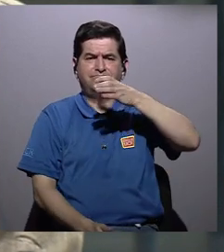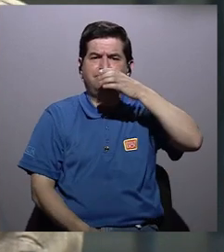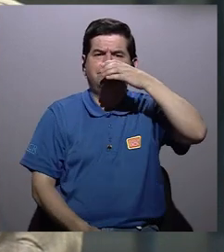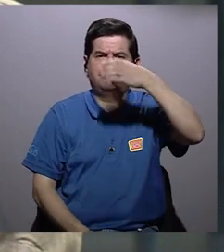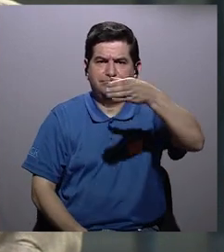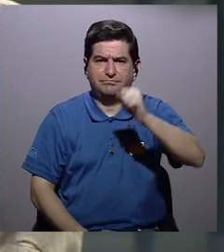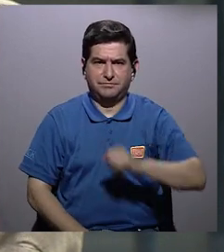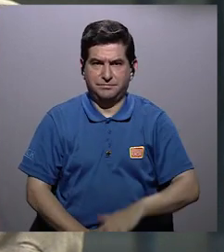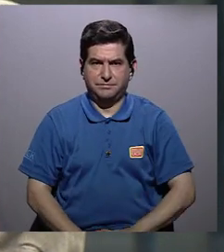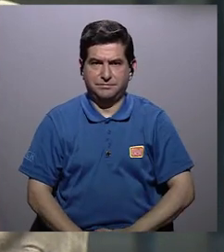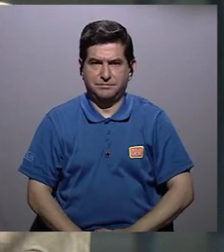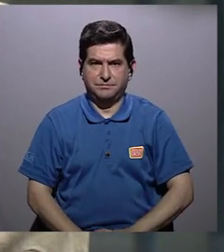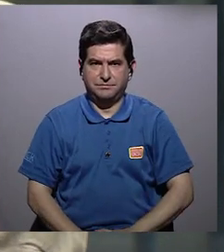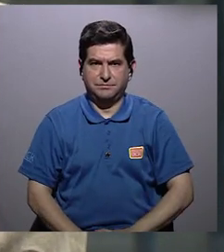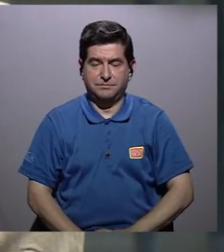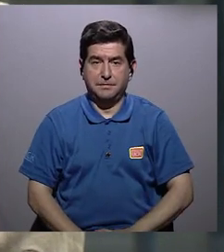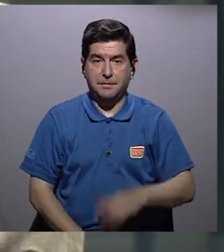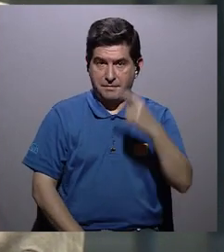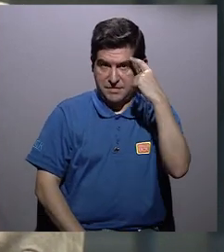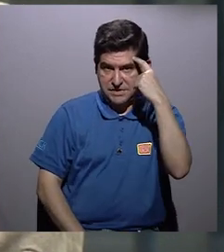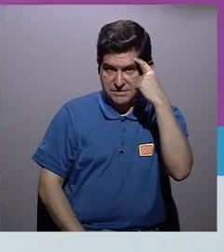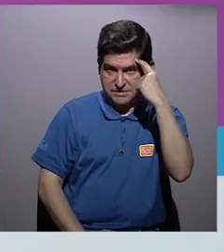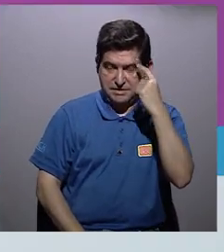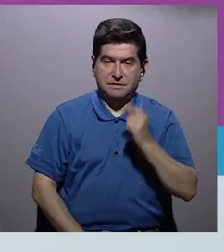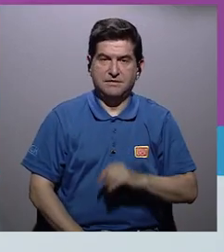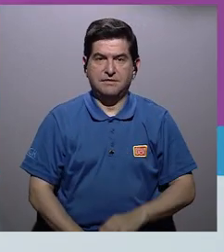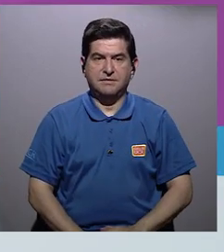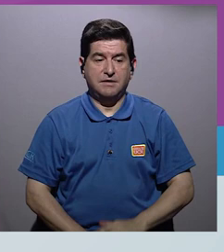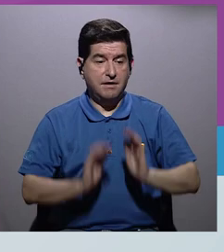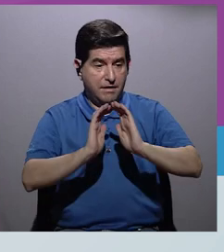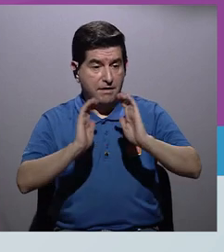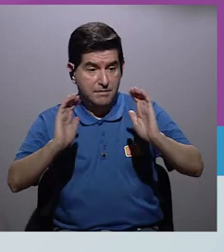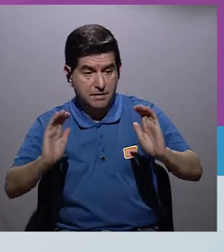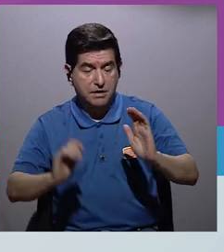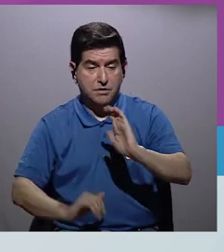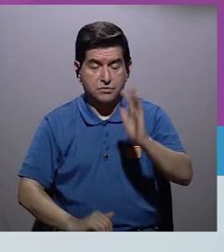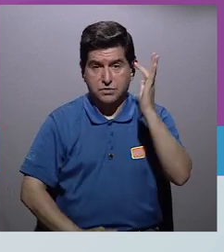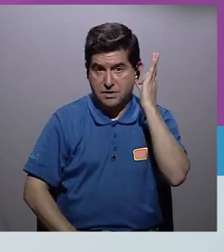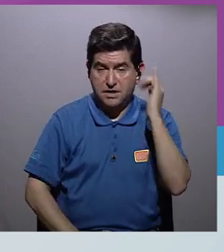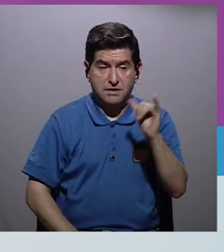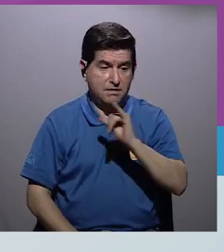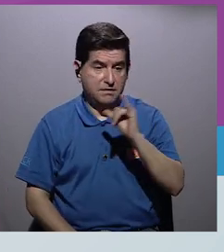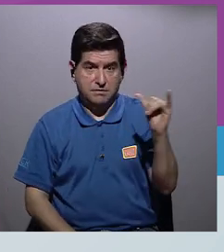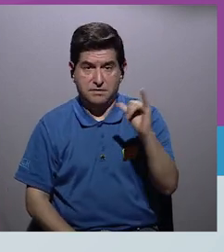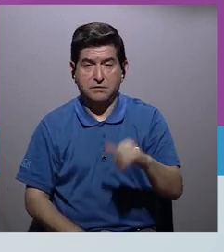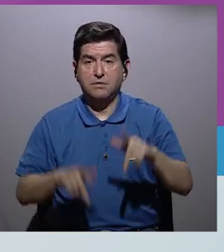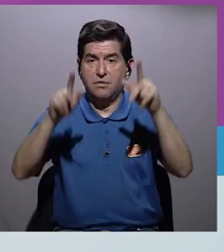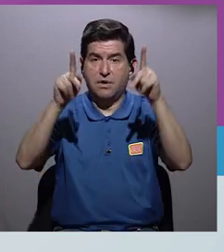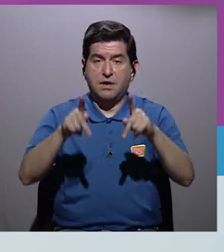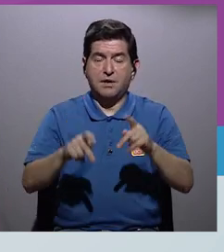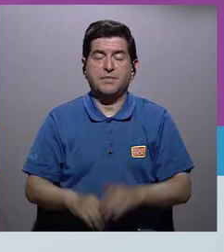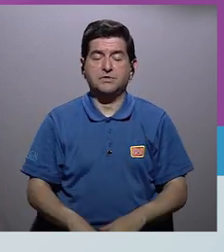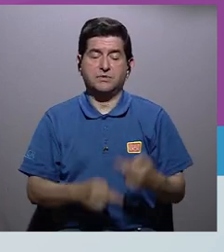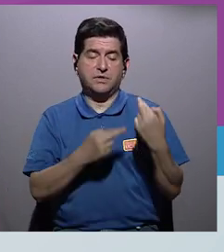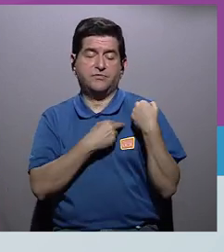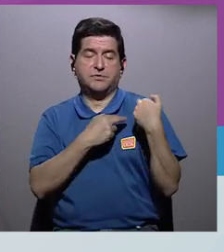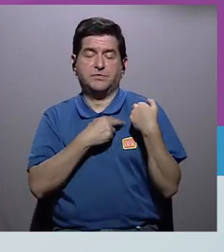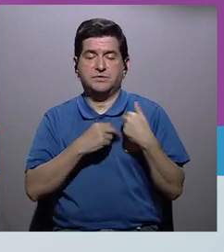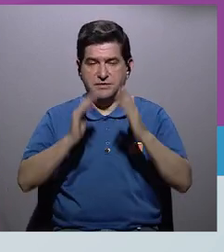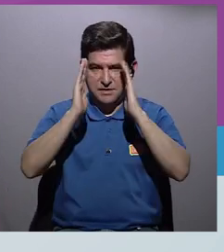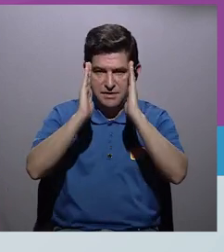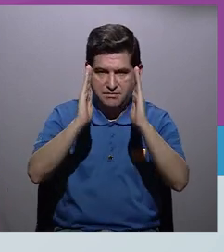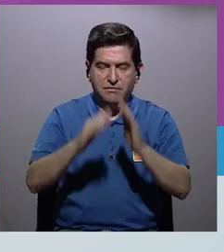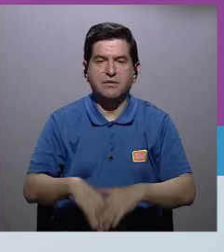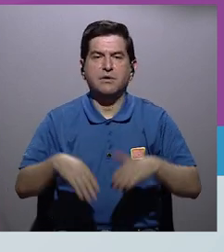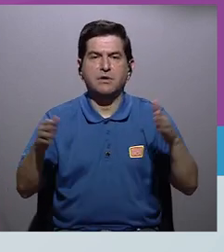recomendaciones tanto a los niños y niñas, pero también a las personas cuidadoras, de cómo